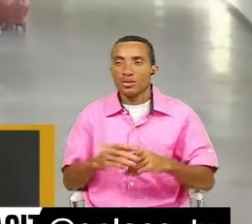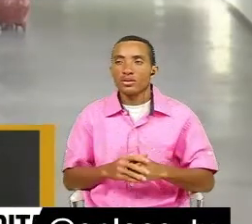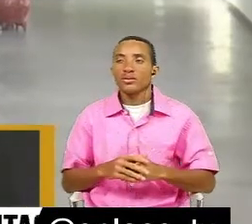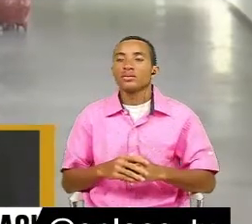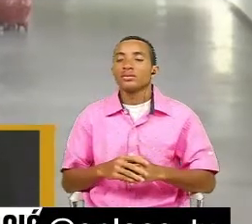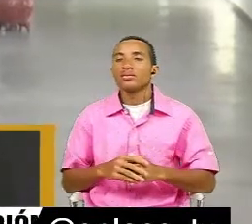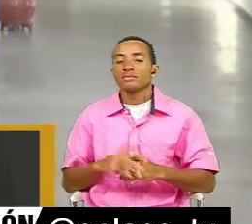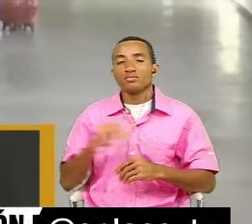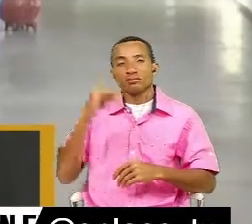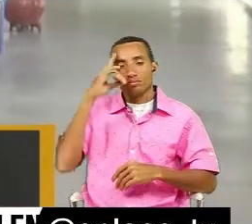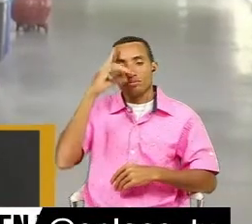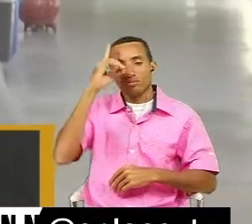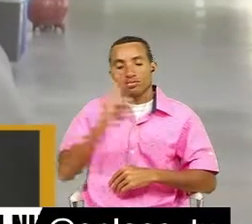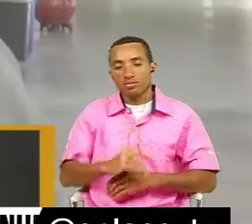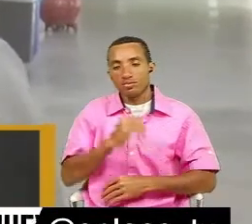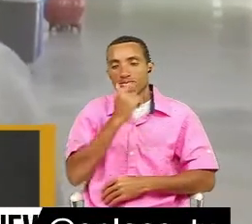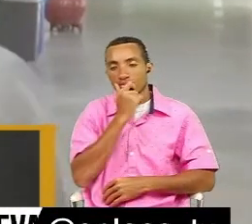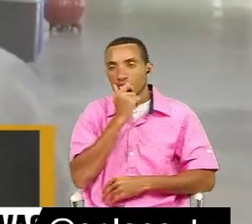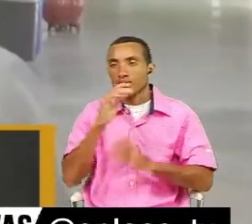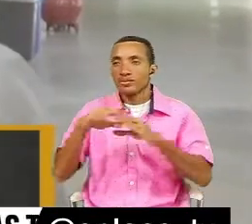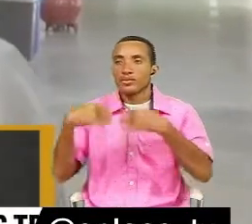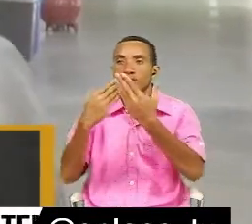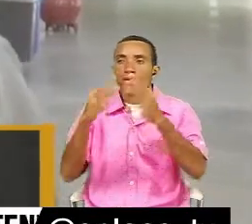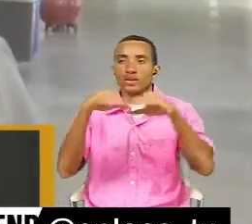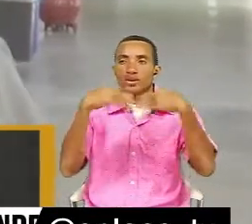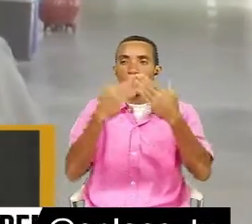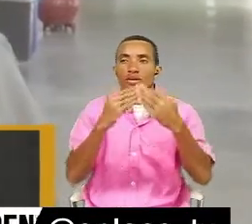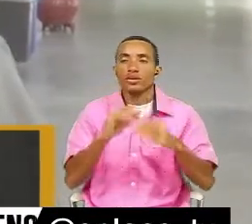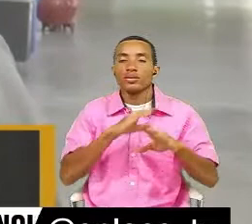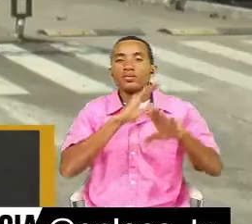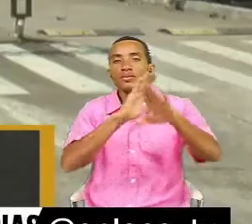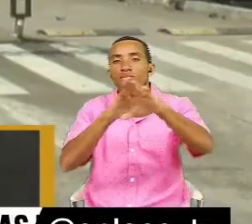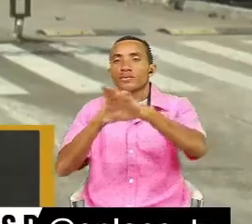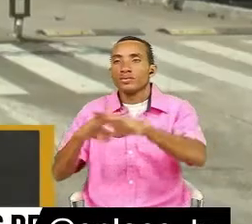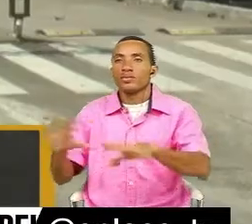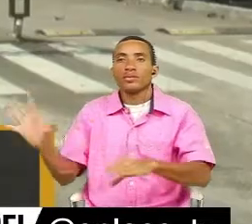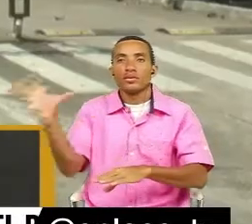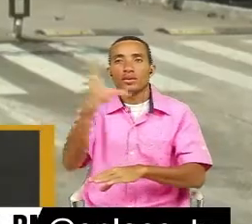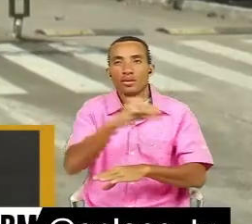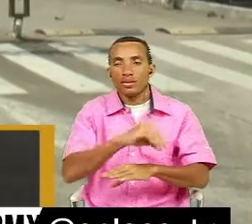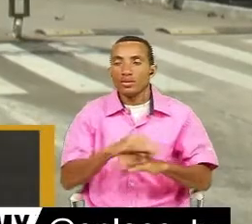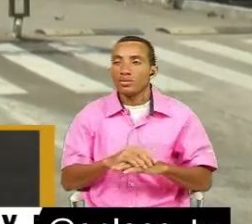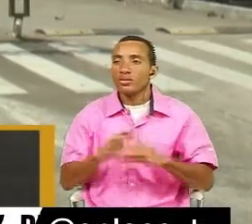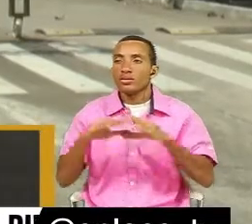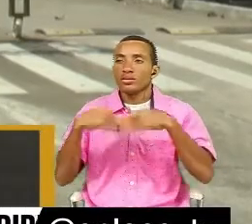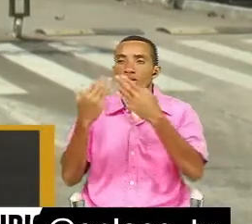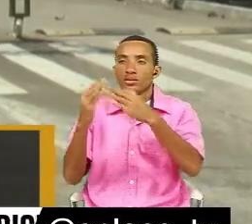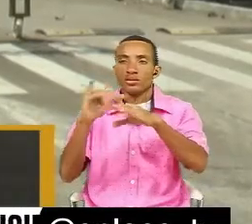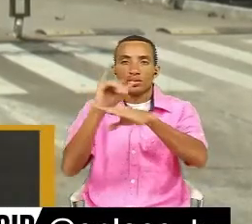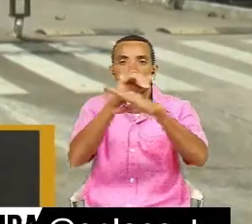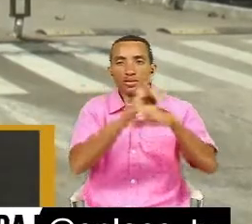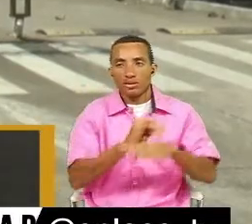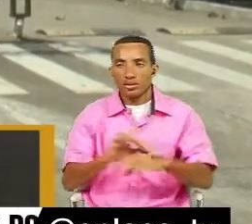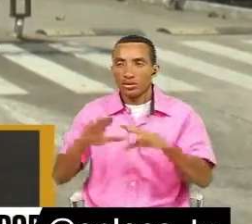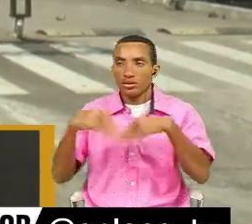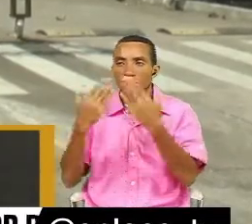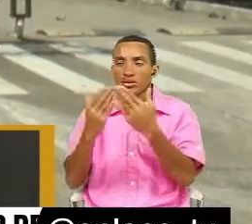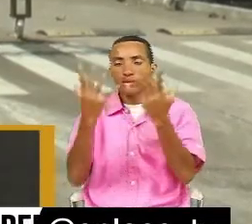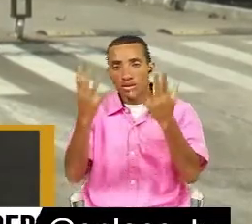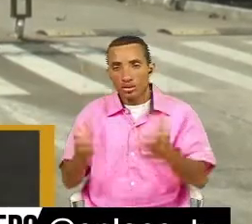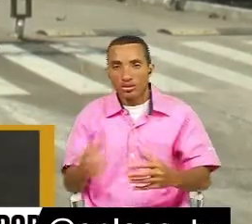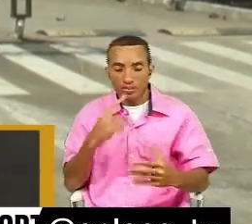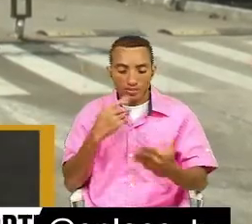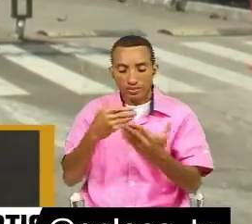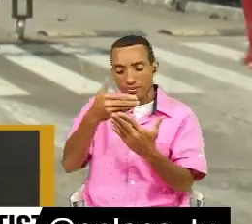a ello pues decidimos apoyar los colegios. El coordinador ha hecho un llamado a otras instituciones educativas interesadas en este tipo de donaciones a que hagan las